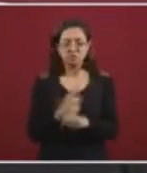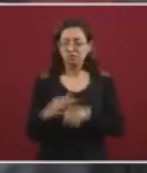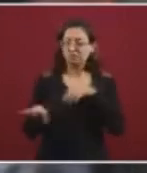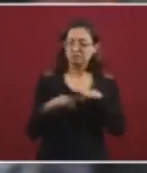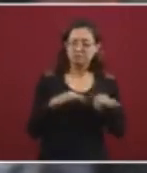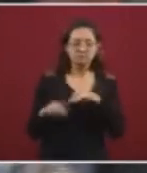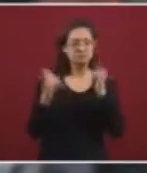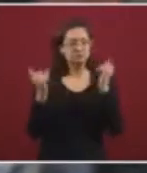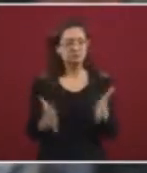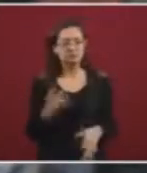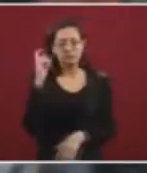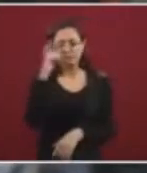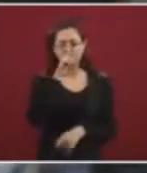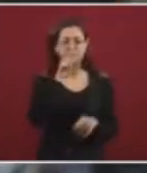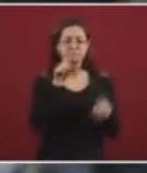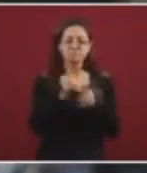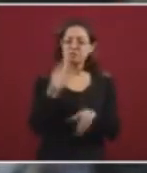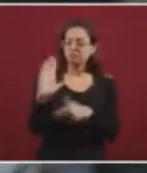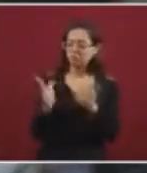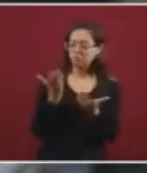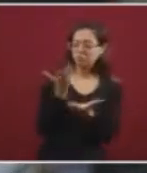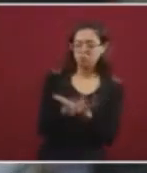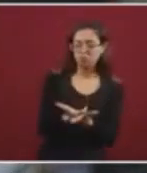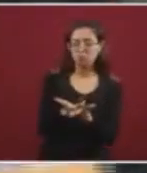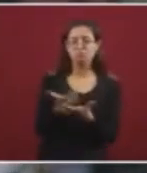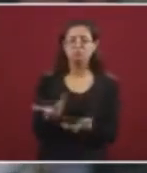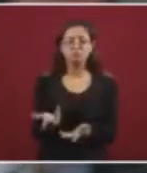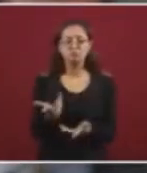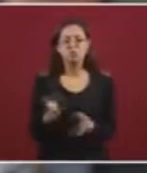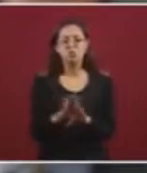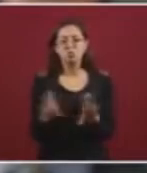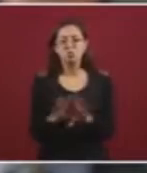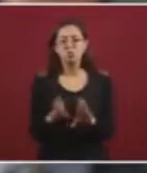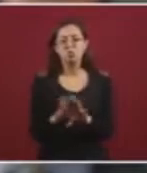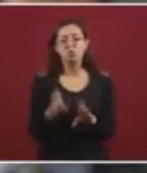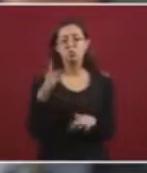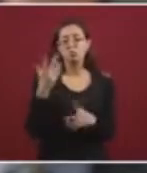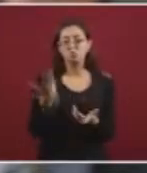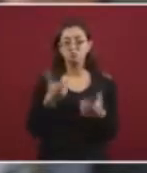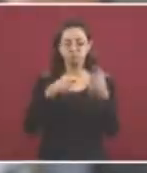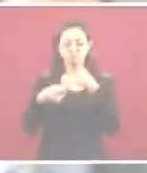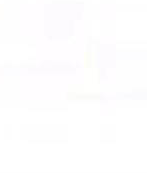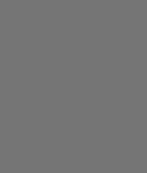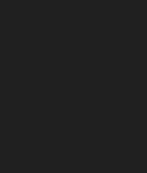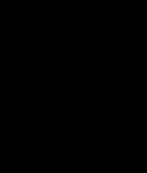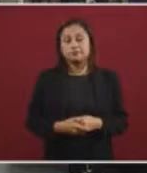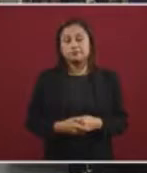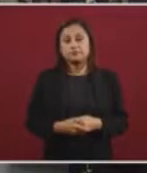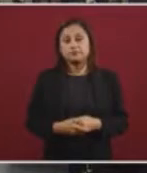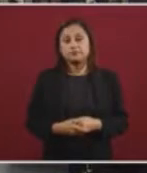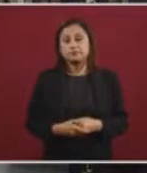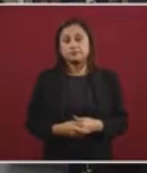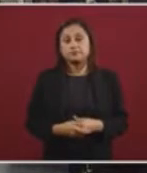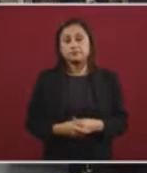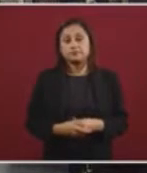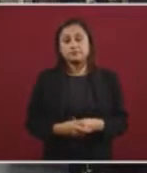han compartido también sus propuestas de qué hacer para que el ejercicio del periodismo sea más seguro en México.